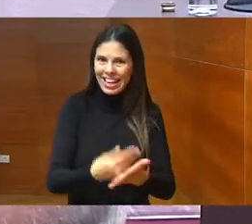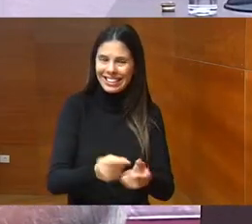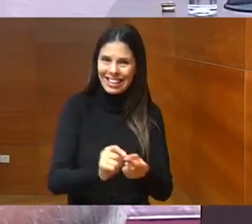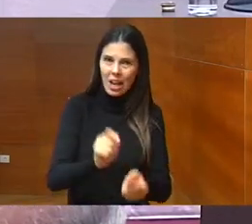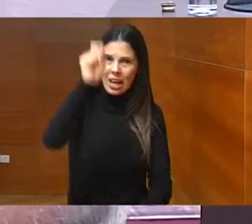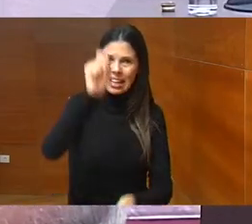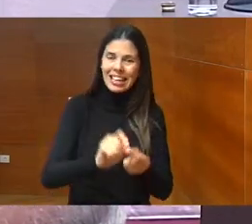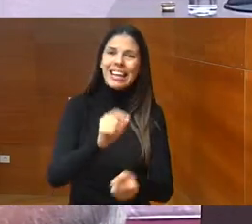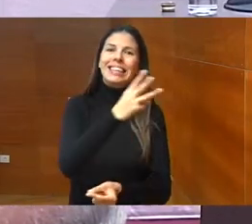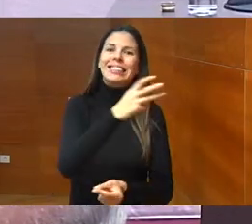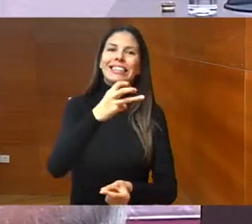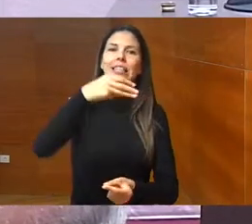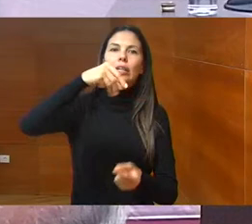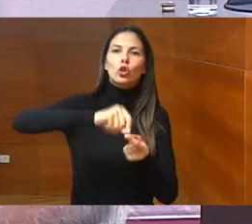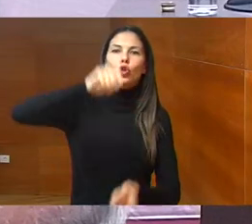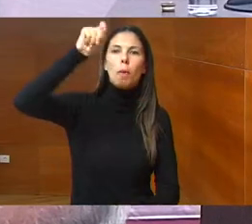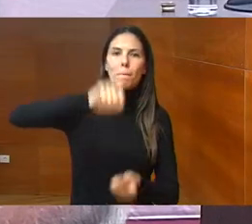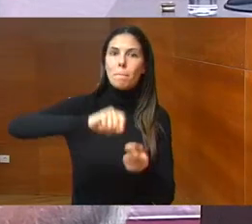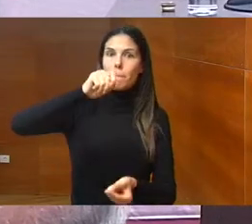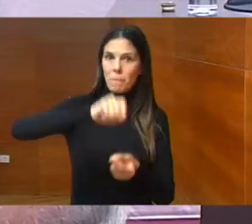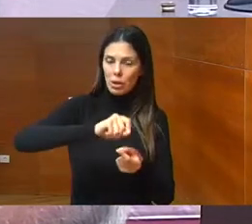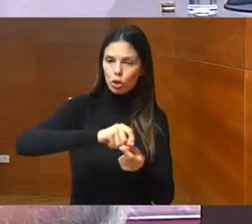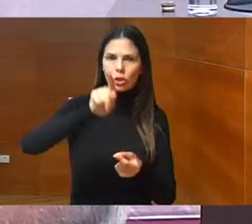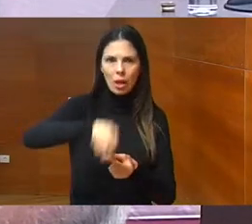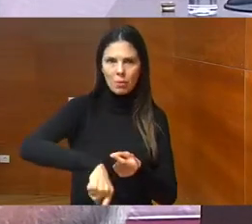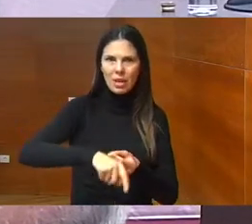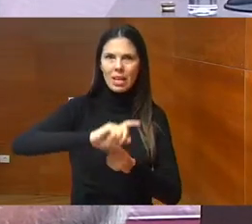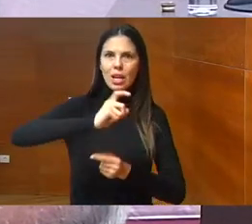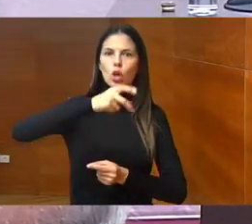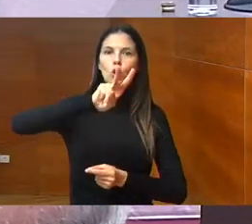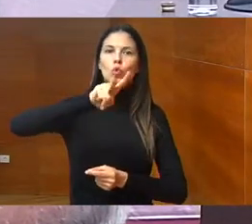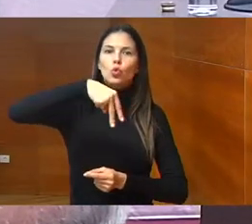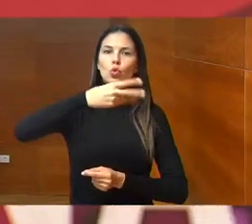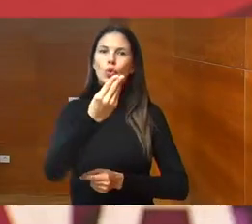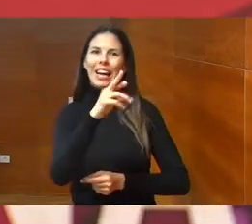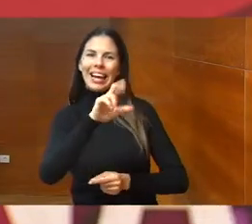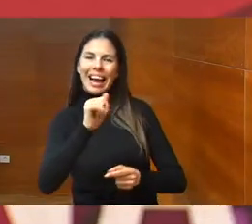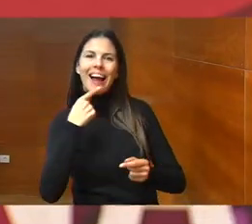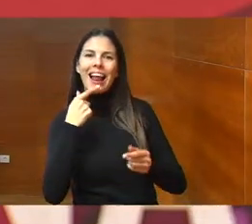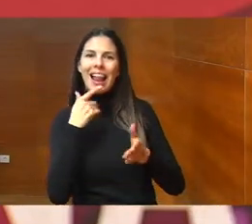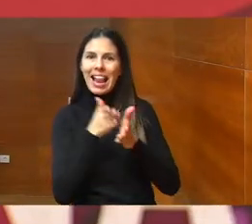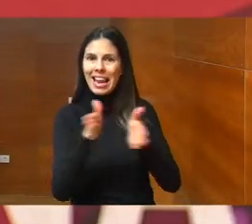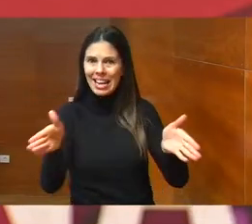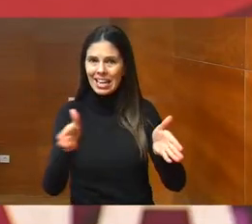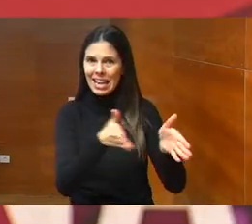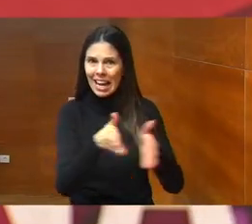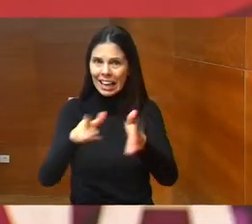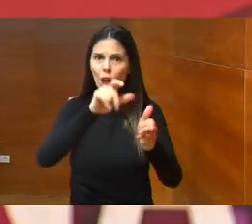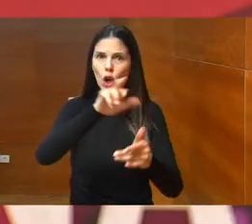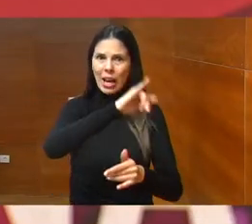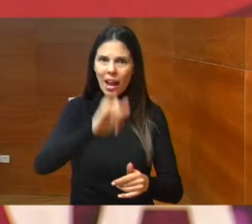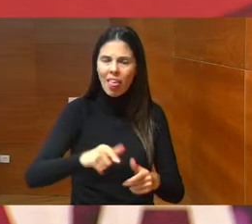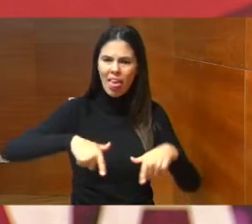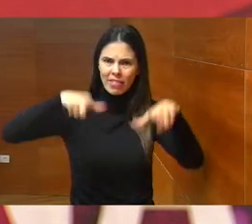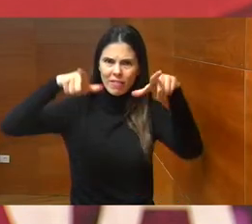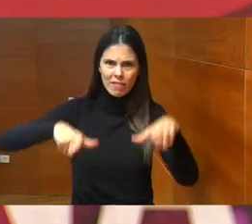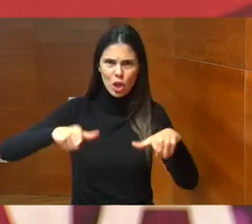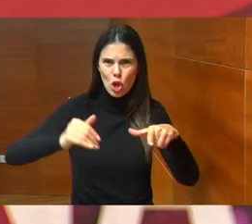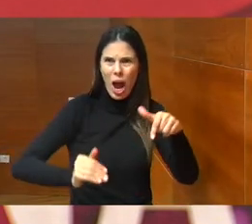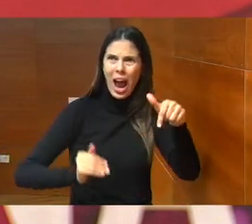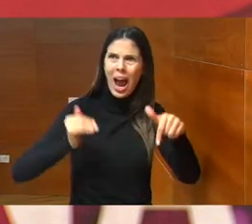alcanzar los 300 metros de altura sobre bogow ha sido leyes casi razón o sea edificios más altos de la ciudad de